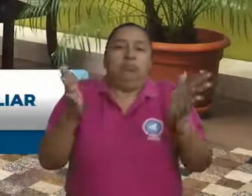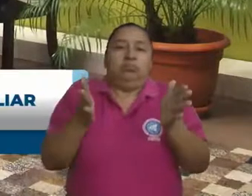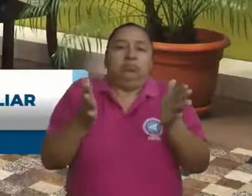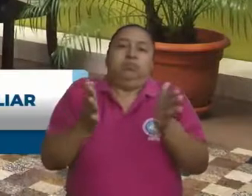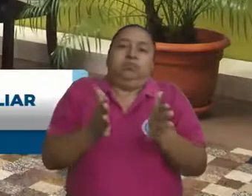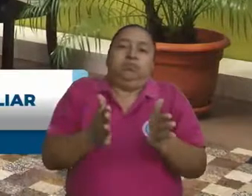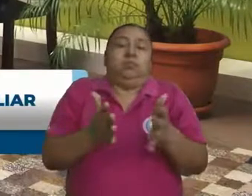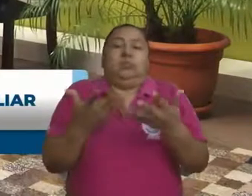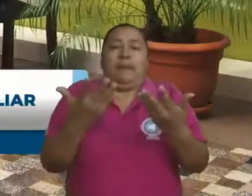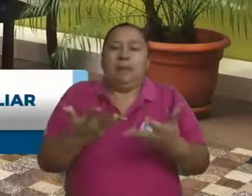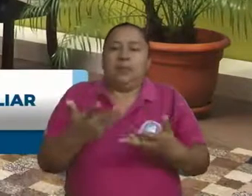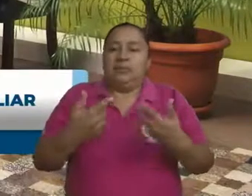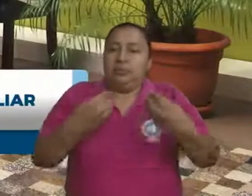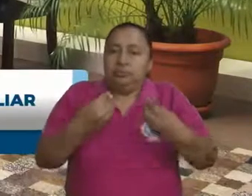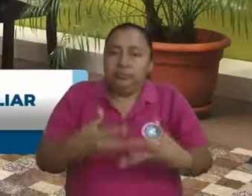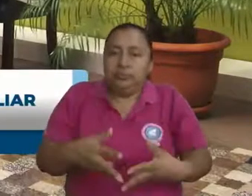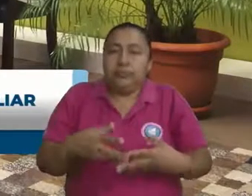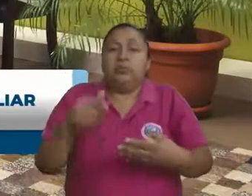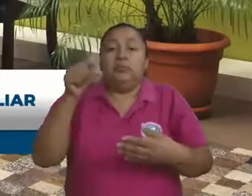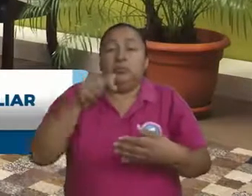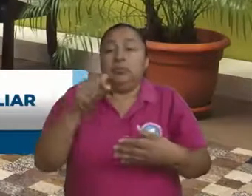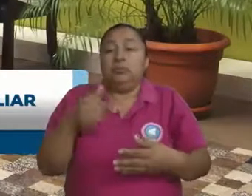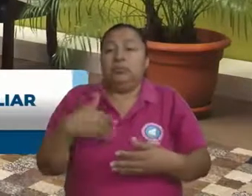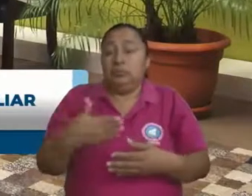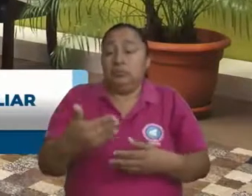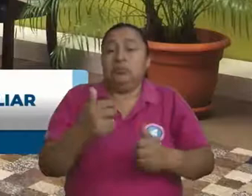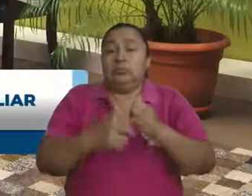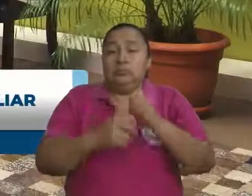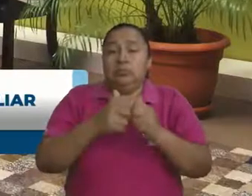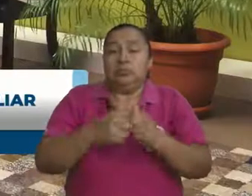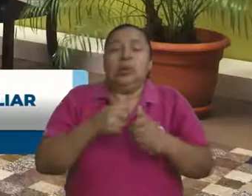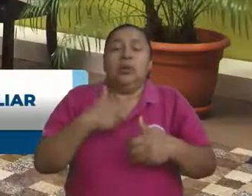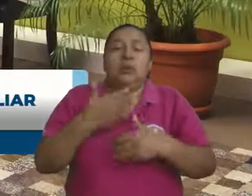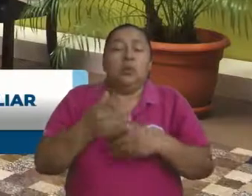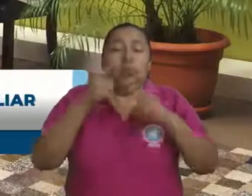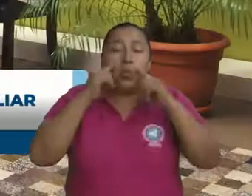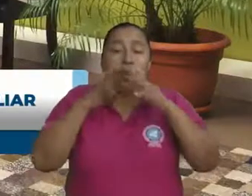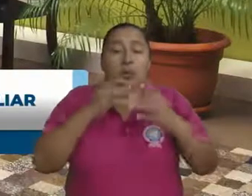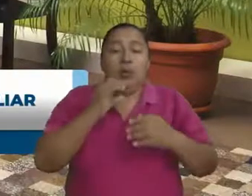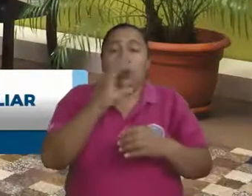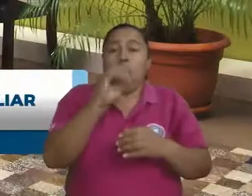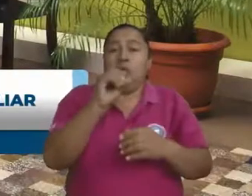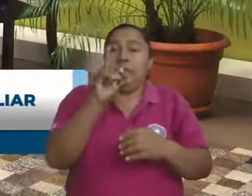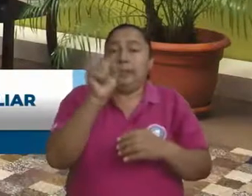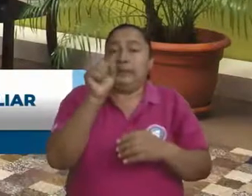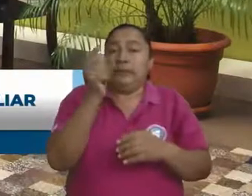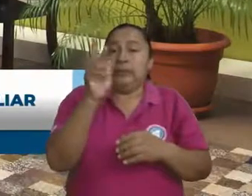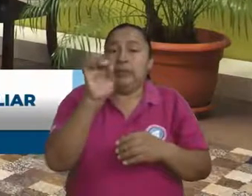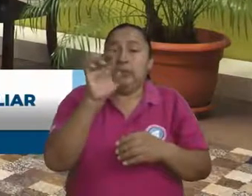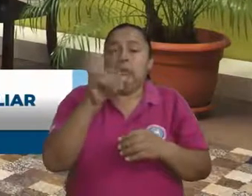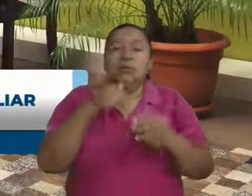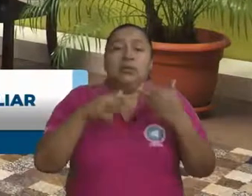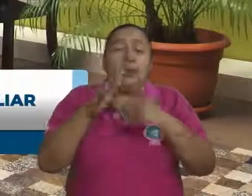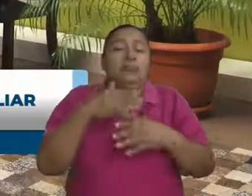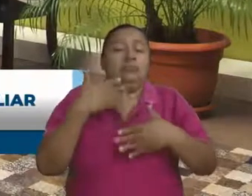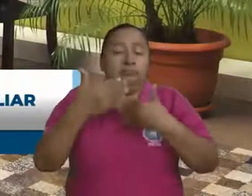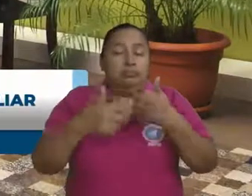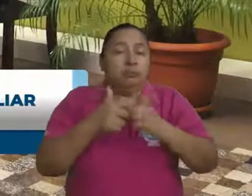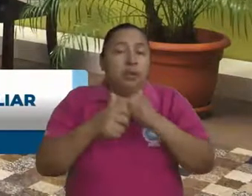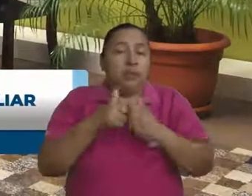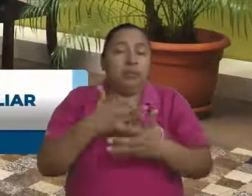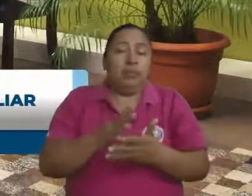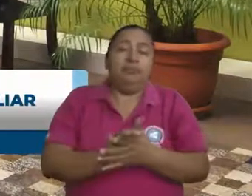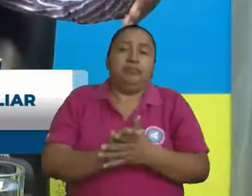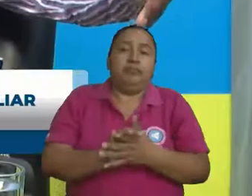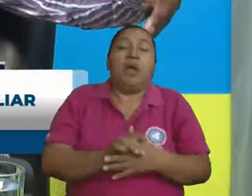y esto va conlleva a que los cálculos de colesterol, perdón, se vayan desarrollando con más frecuencia. Aquellas